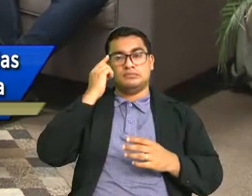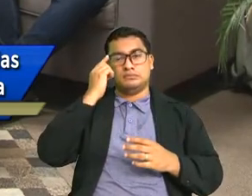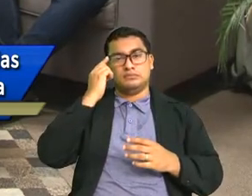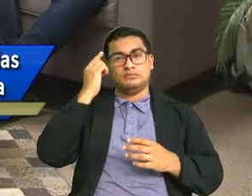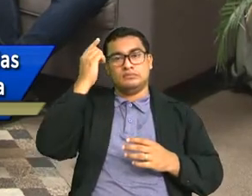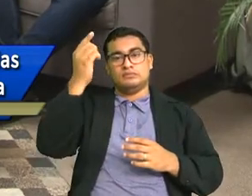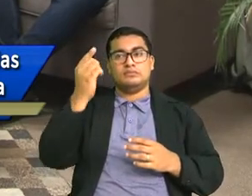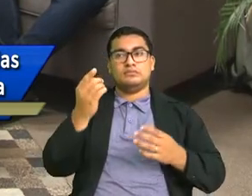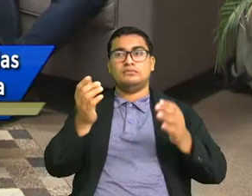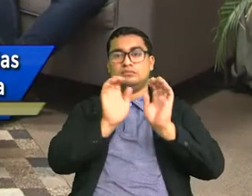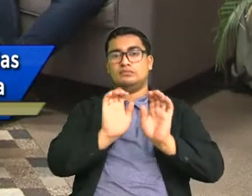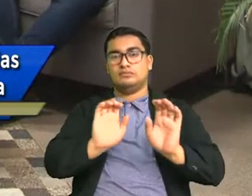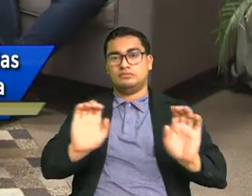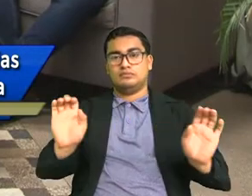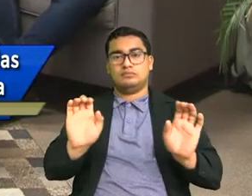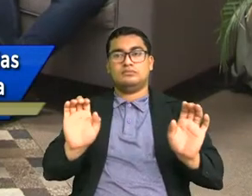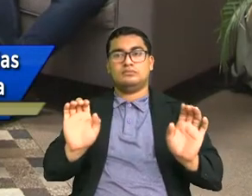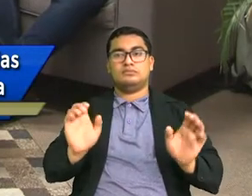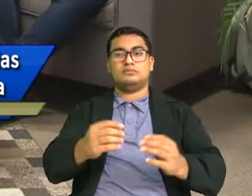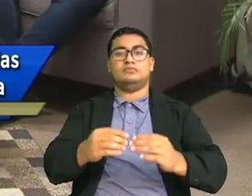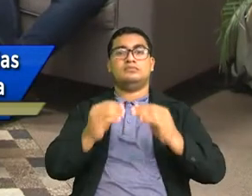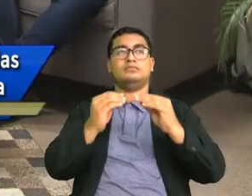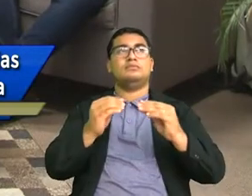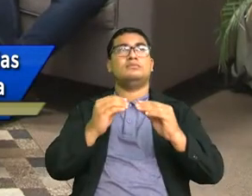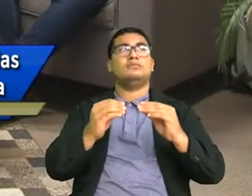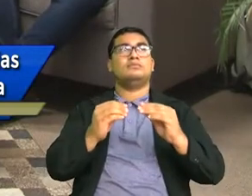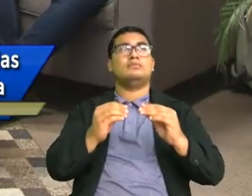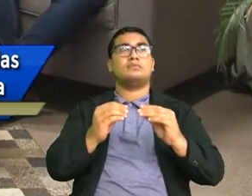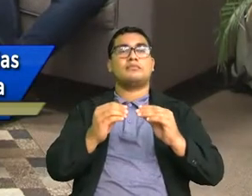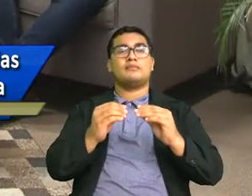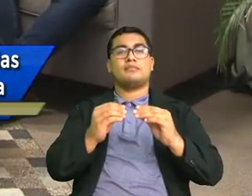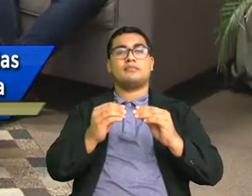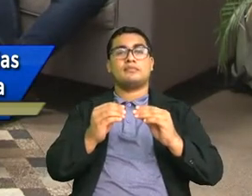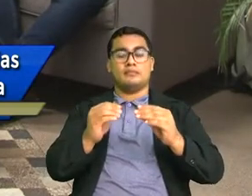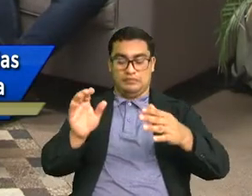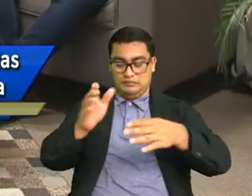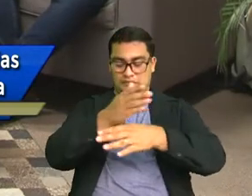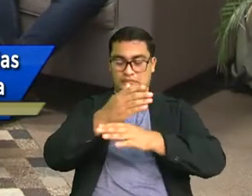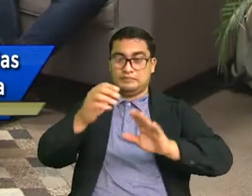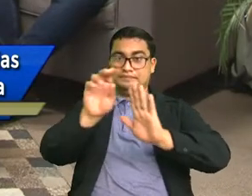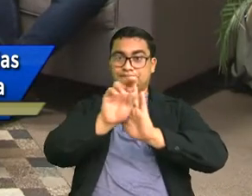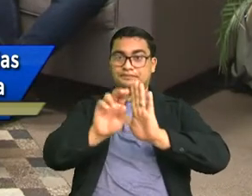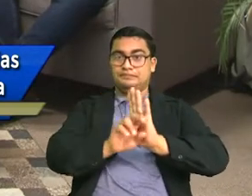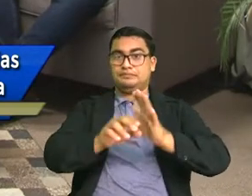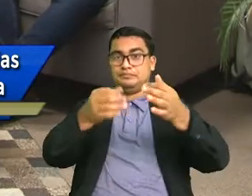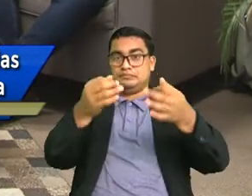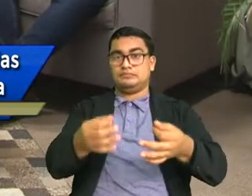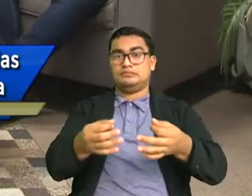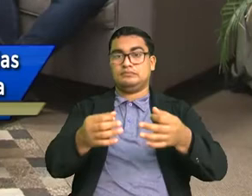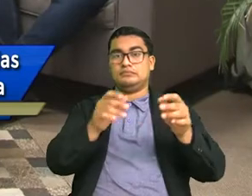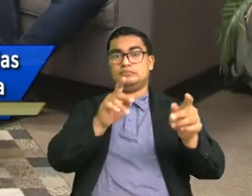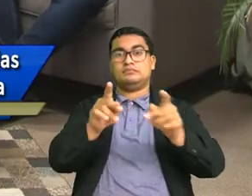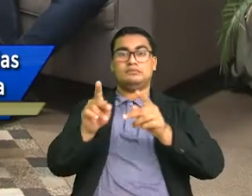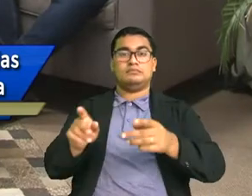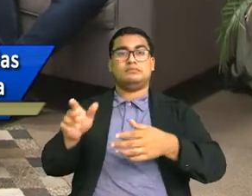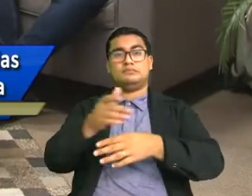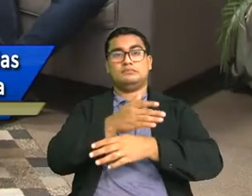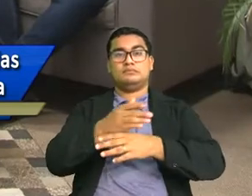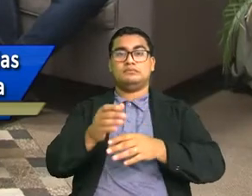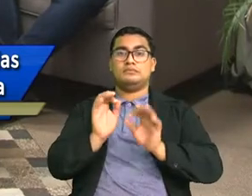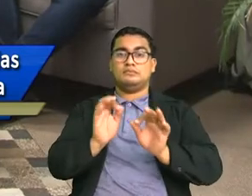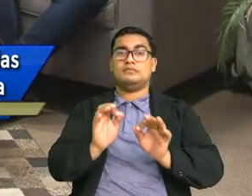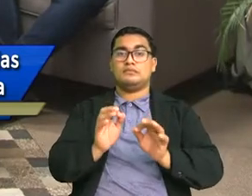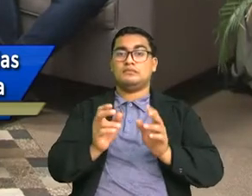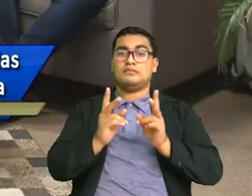los niños de nuestra niñez en su educación y en sus rendimientos porque como personas finalmente claro que sí